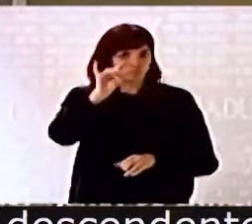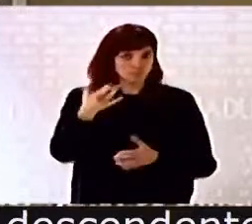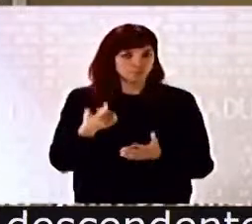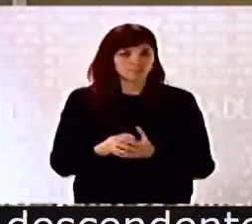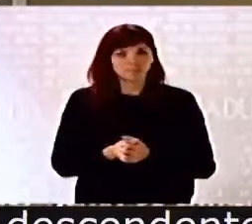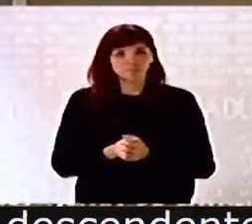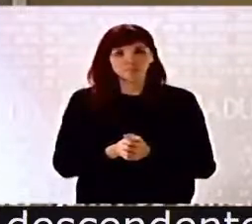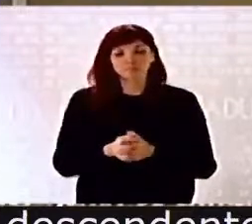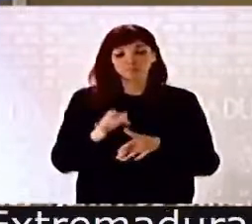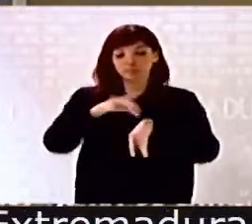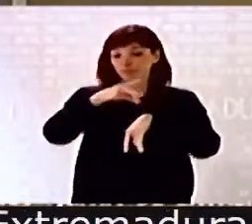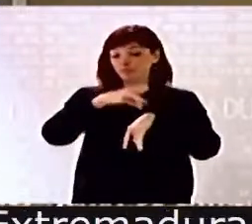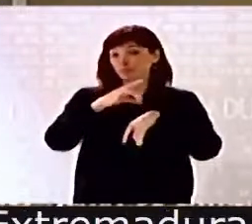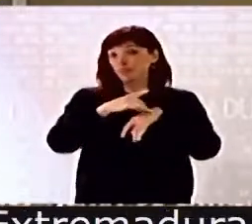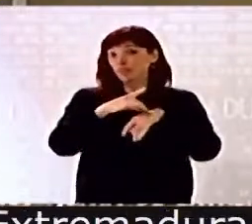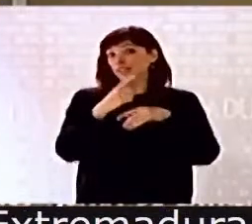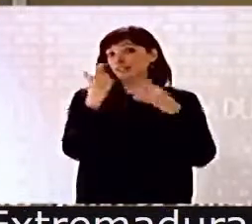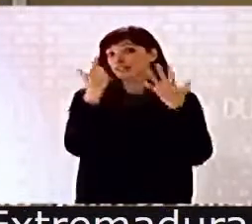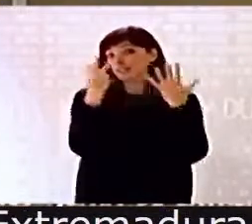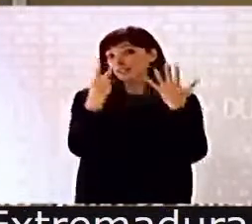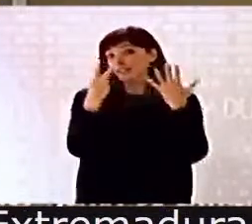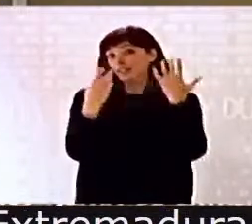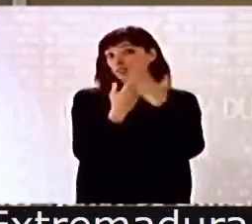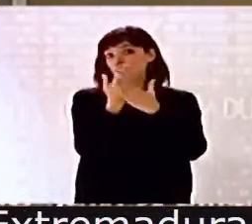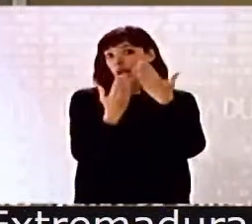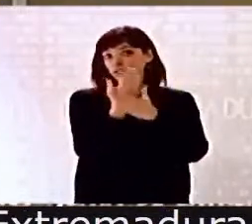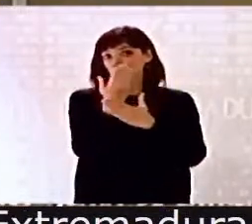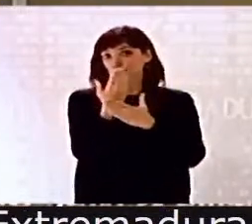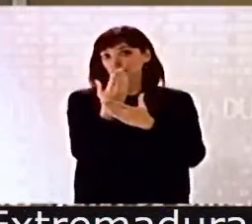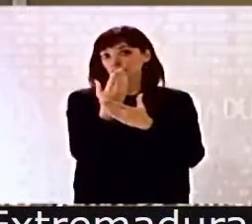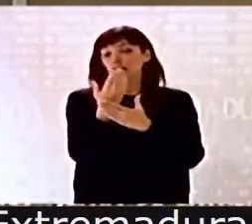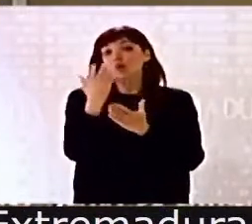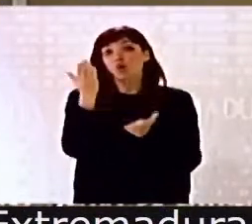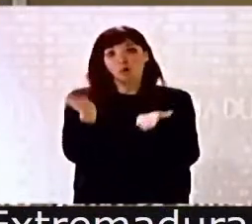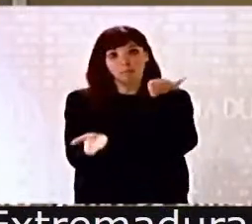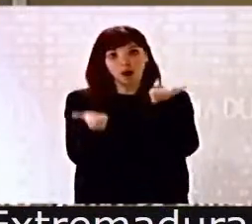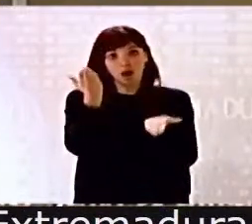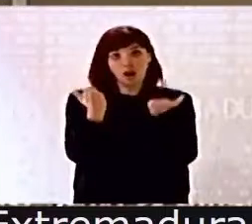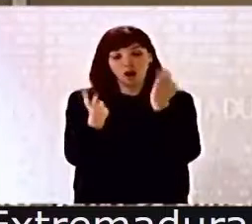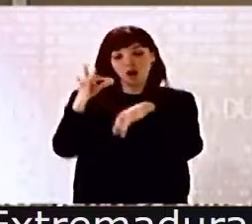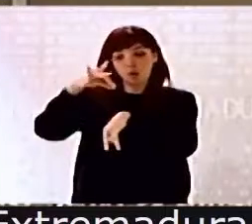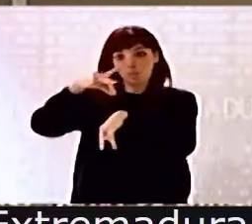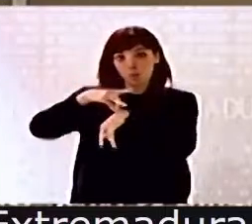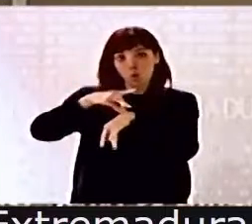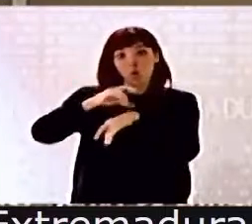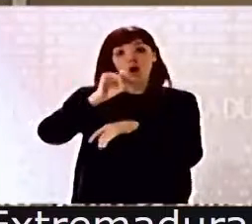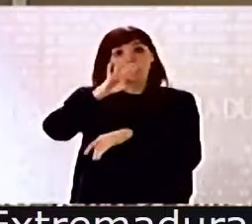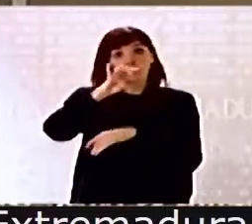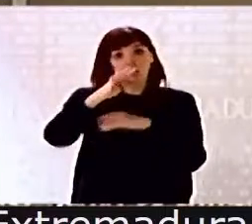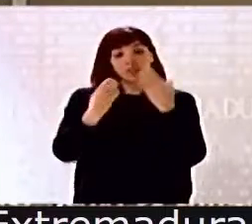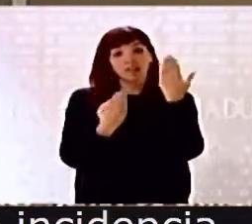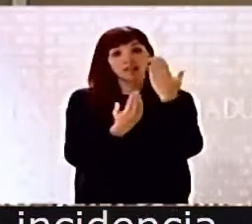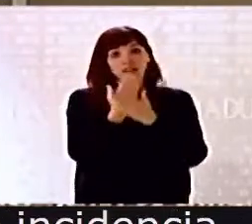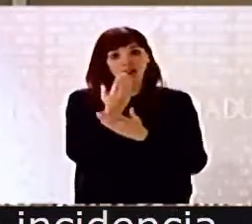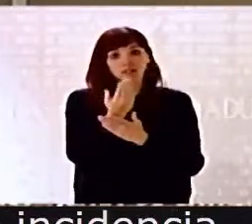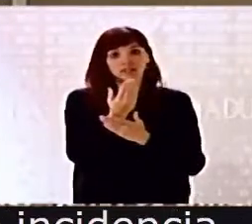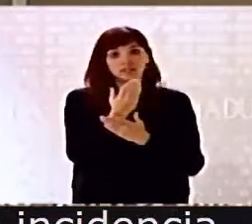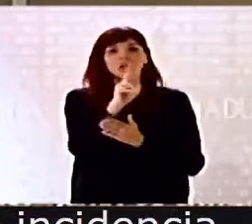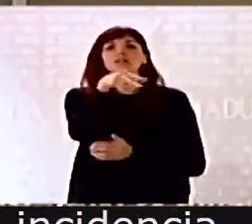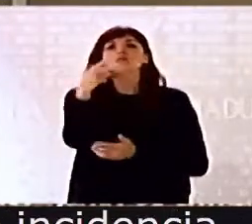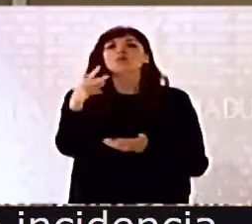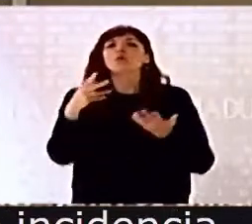La incidencia acumulada a los 7 días, si se compara con la incidencia acumulada a los 14 días, es del 32%.